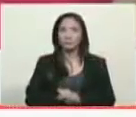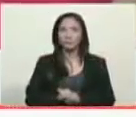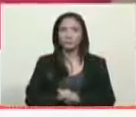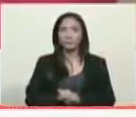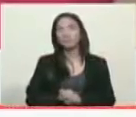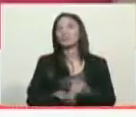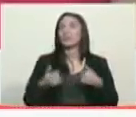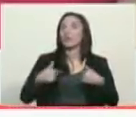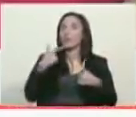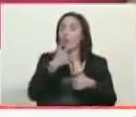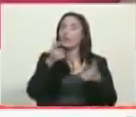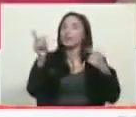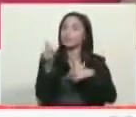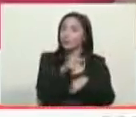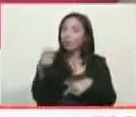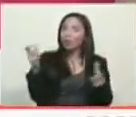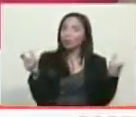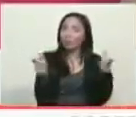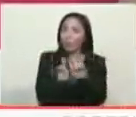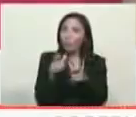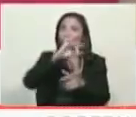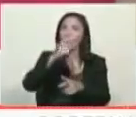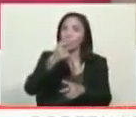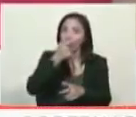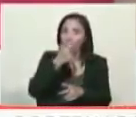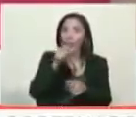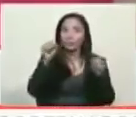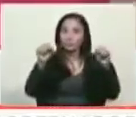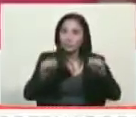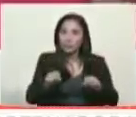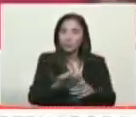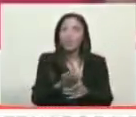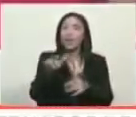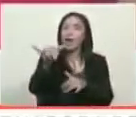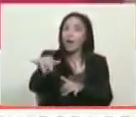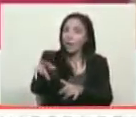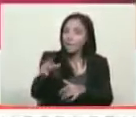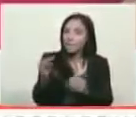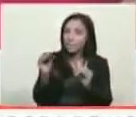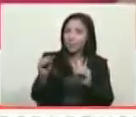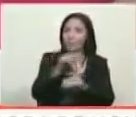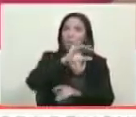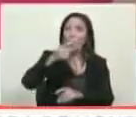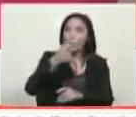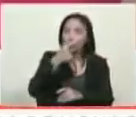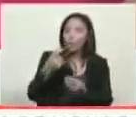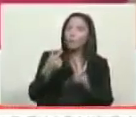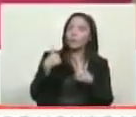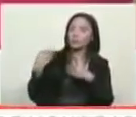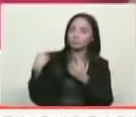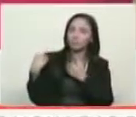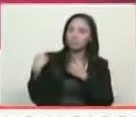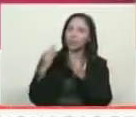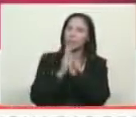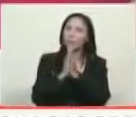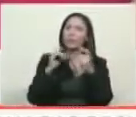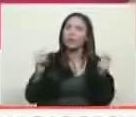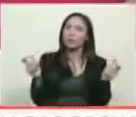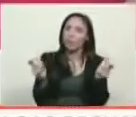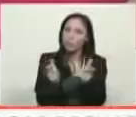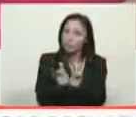Yo dije que me había reunido por petición de él. Me pidió una reunión